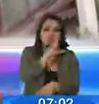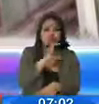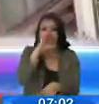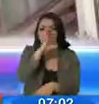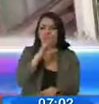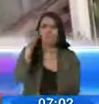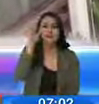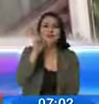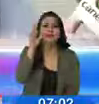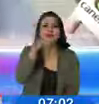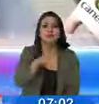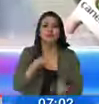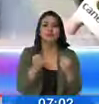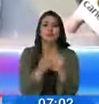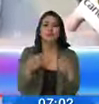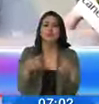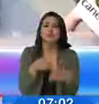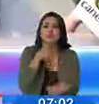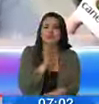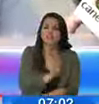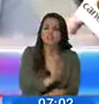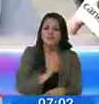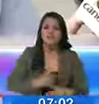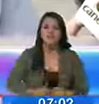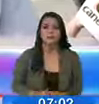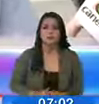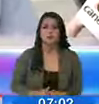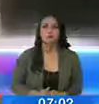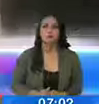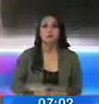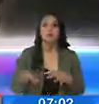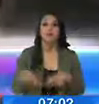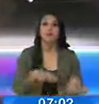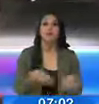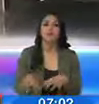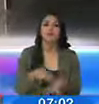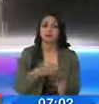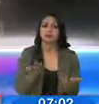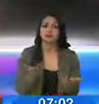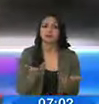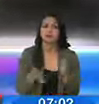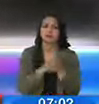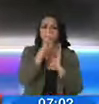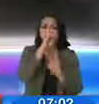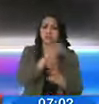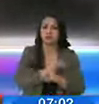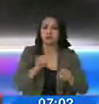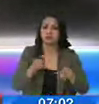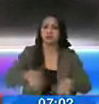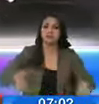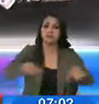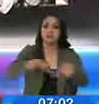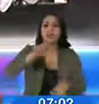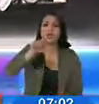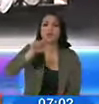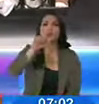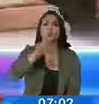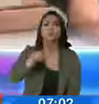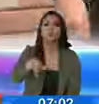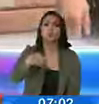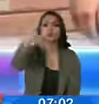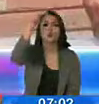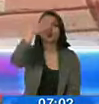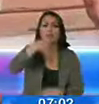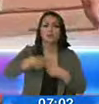cabecilla de la organización. Aparentan tours legales. En el sector de La Luz, al norte de la capital, aparentemente desde una casa operaba